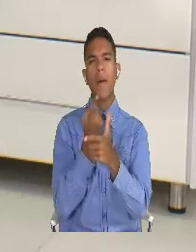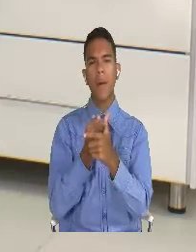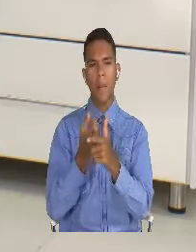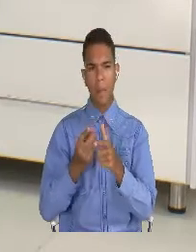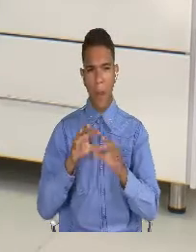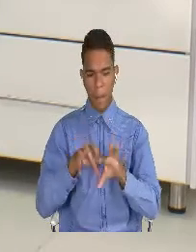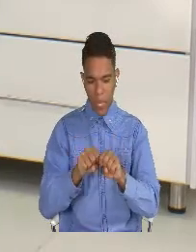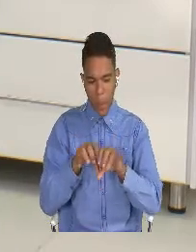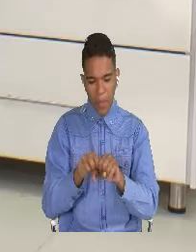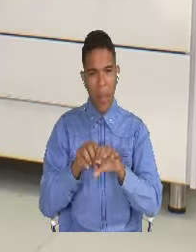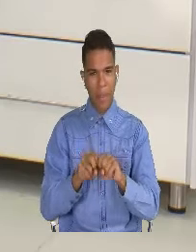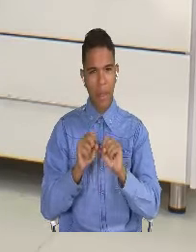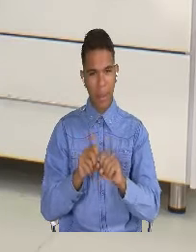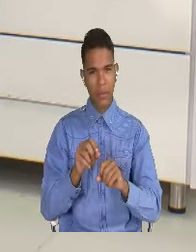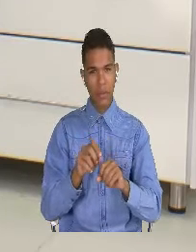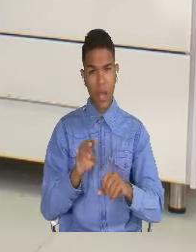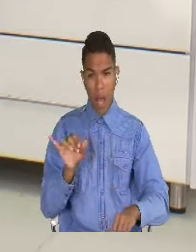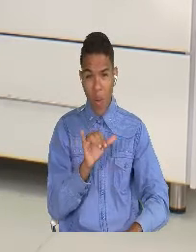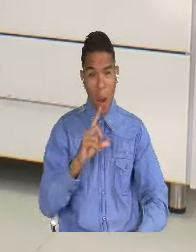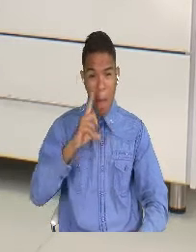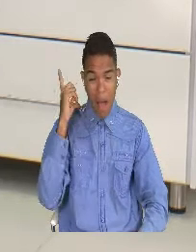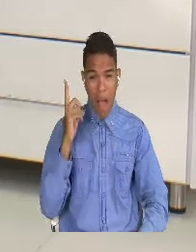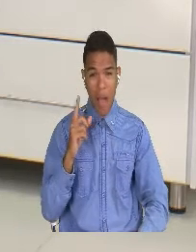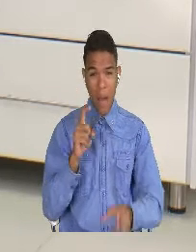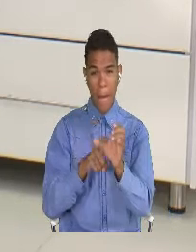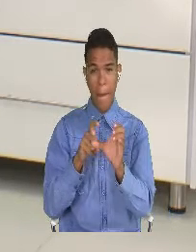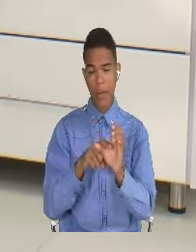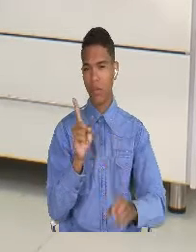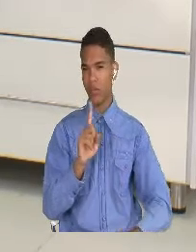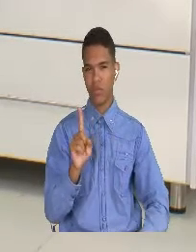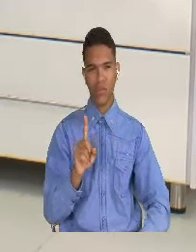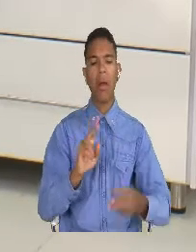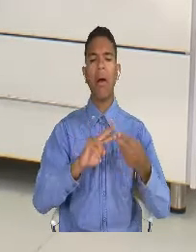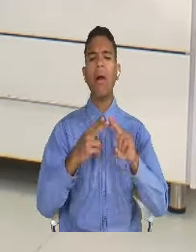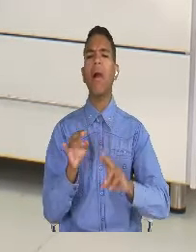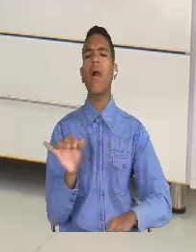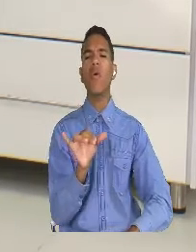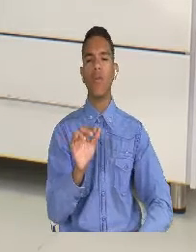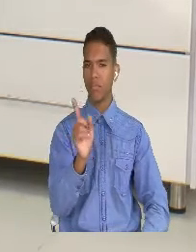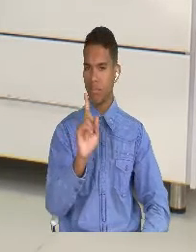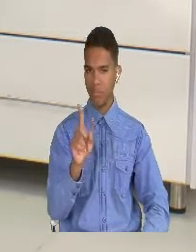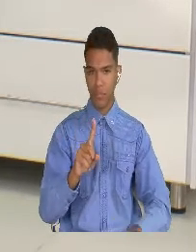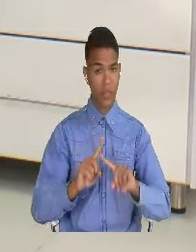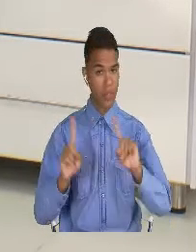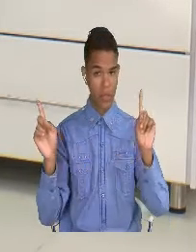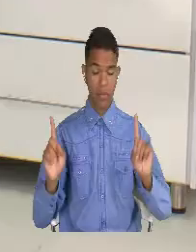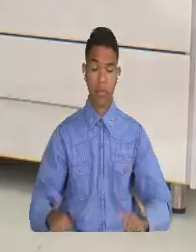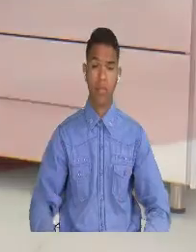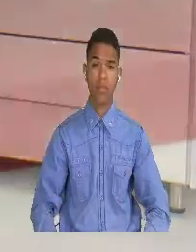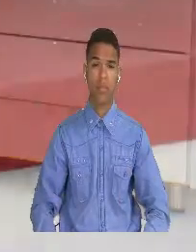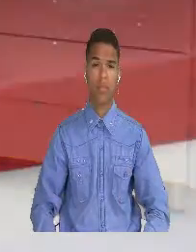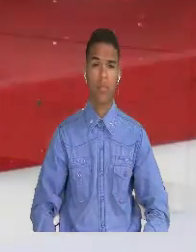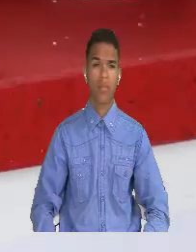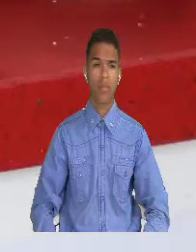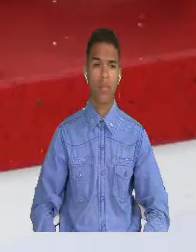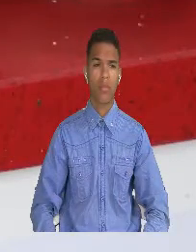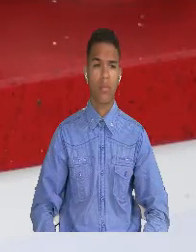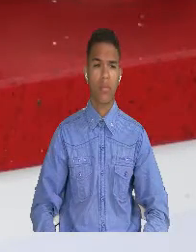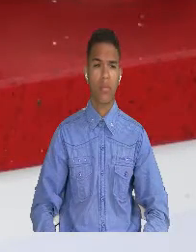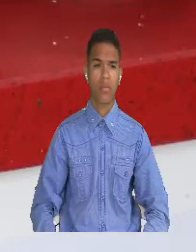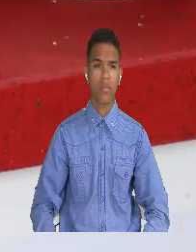puré de papa blanca, no es igual. No olviden ese punto que mucha gente, ay, hacer un puré de papa blanca. Es lo mismo que hacer un puré de papa criolla,